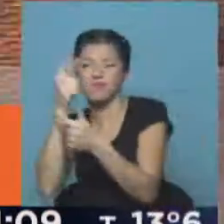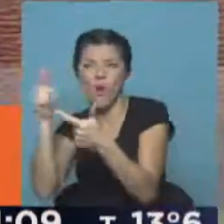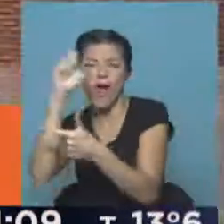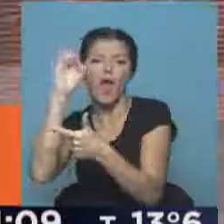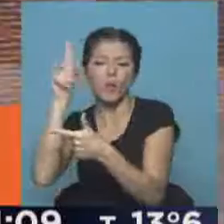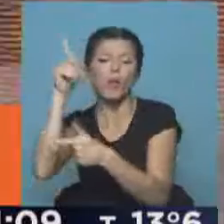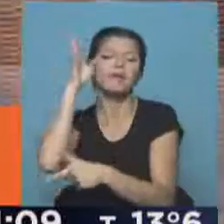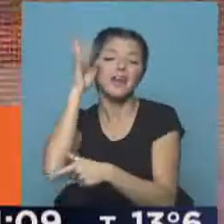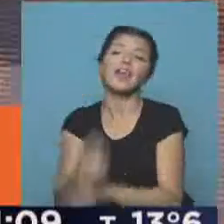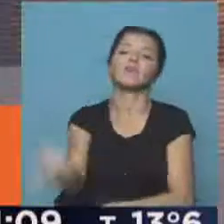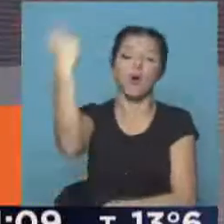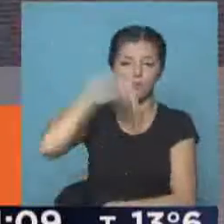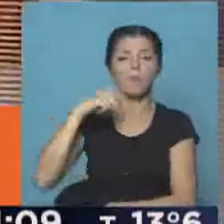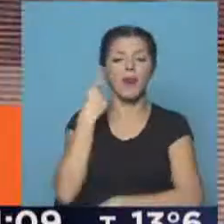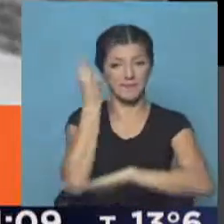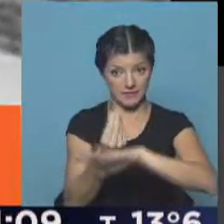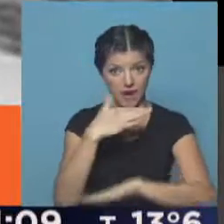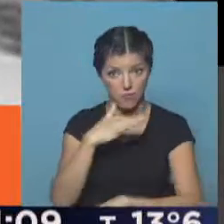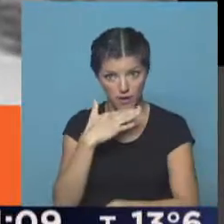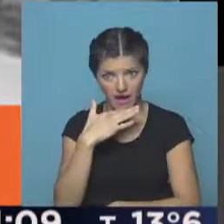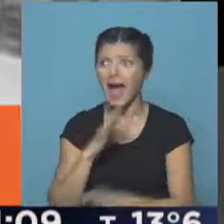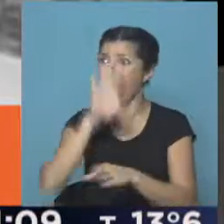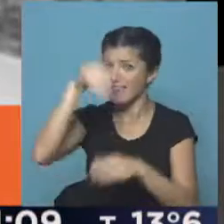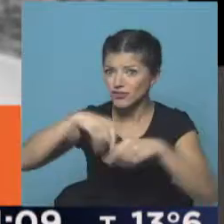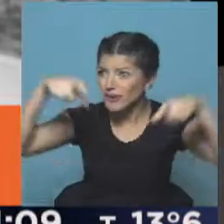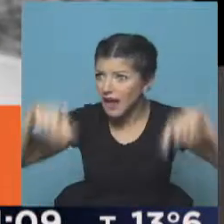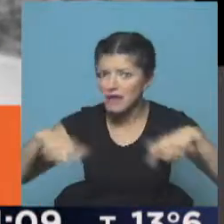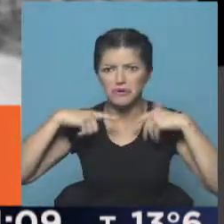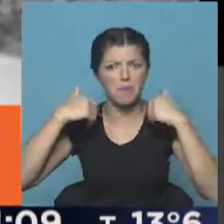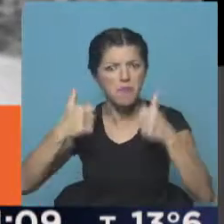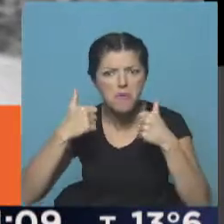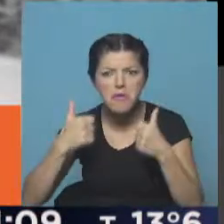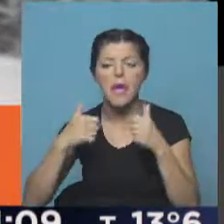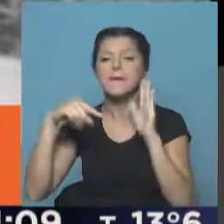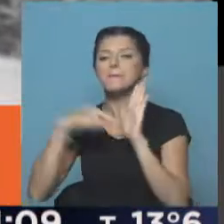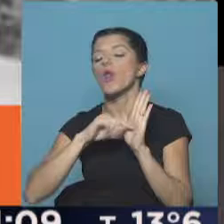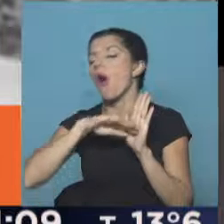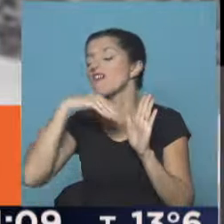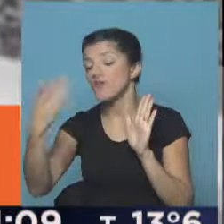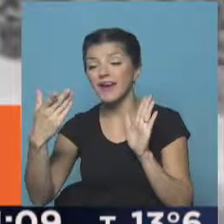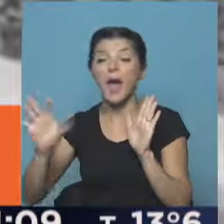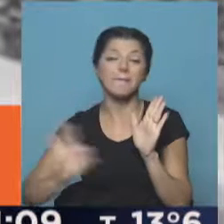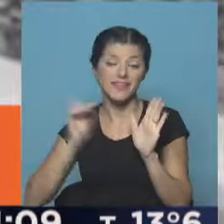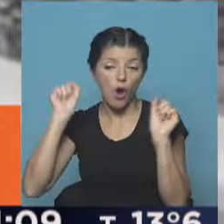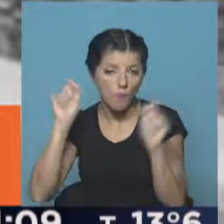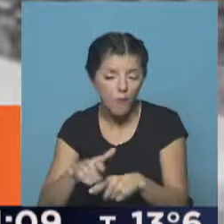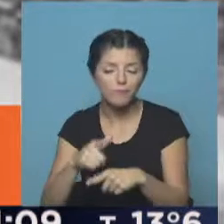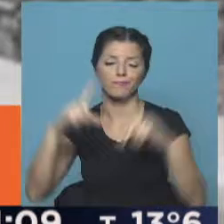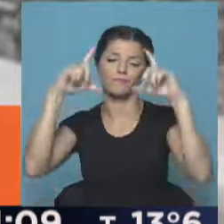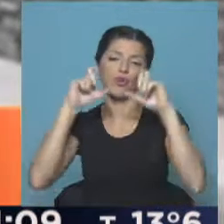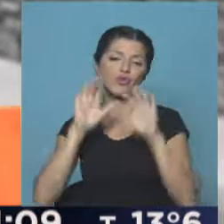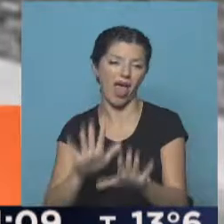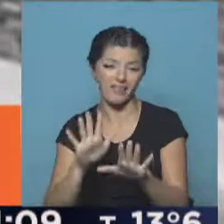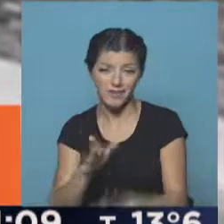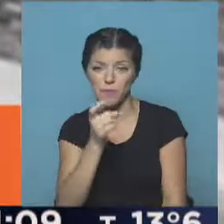Boca. En la cancha, desequilibrante, explosivo, pero fuera de ella, capaz de fotos como esta, de